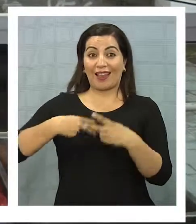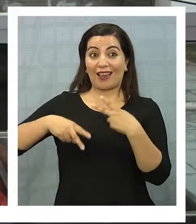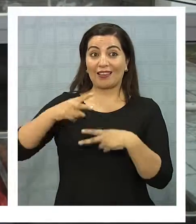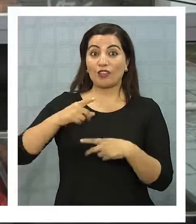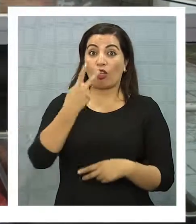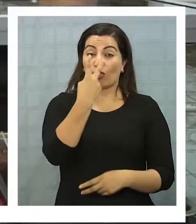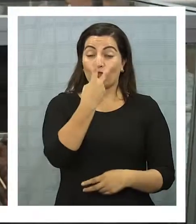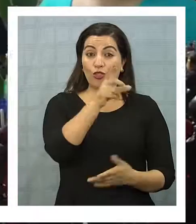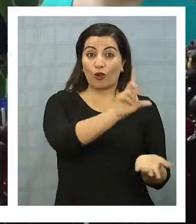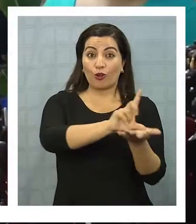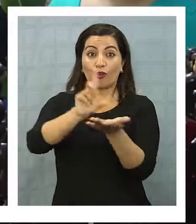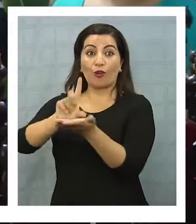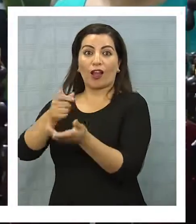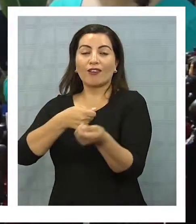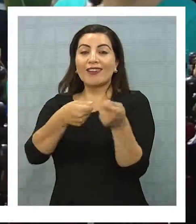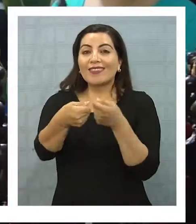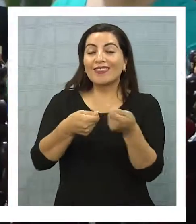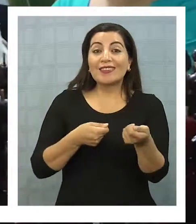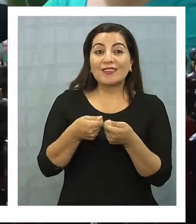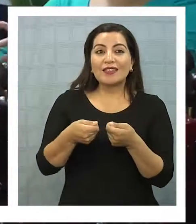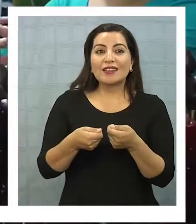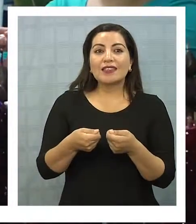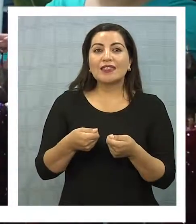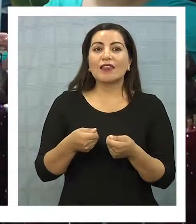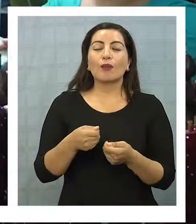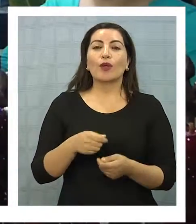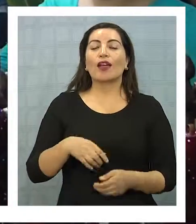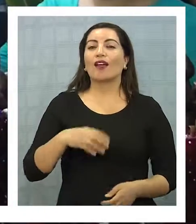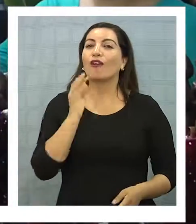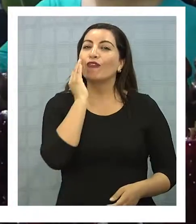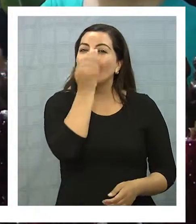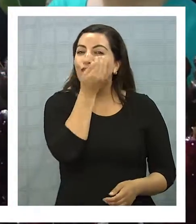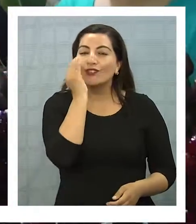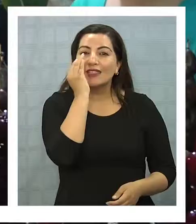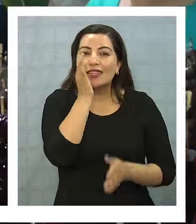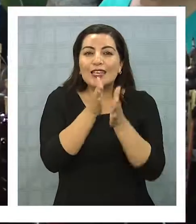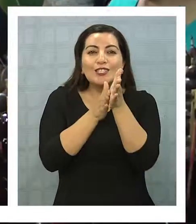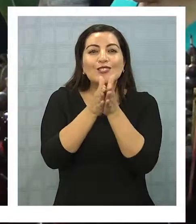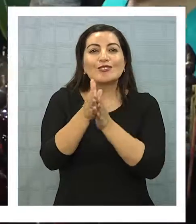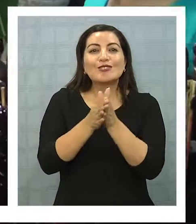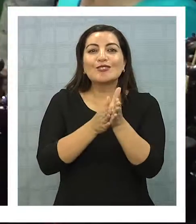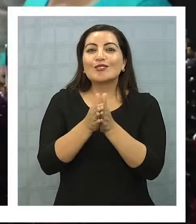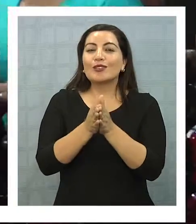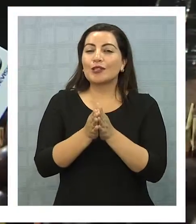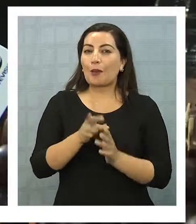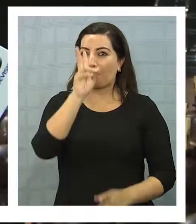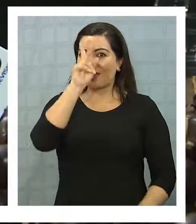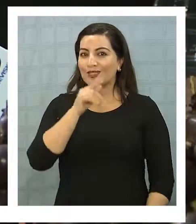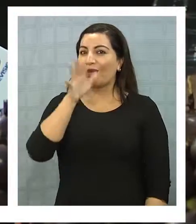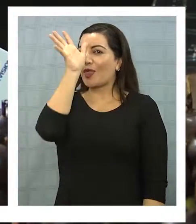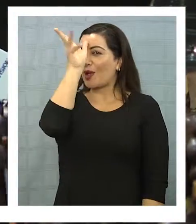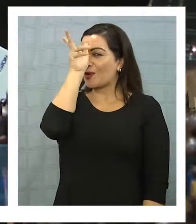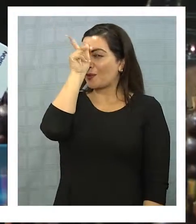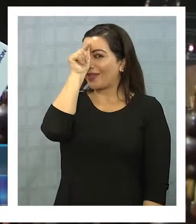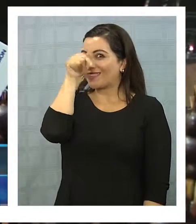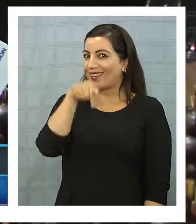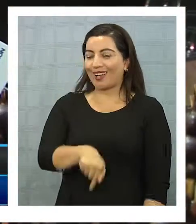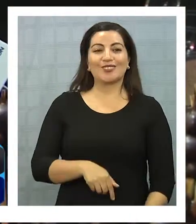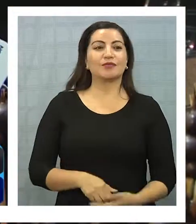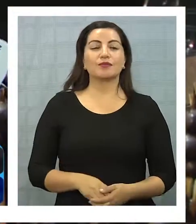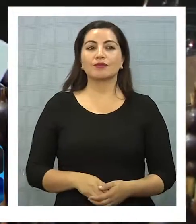los dos locales que venden este producto la mezcla de frutilla y chocolate tiene algo de romántico Las frutillas es como